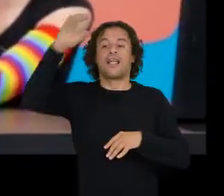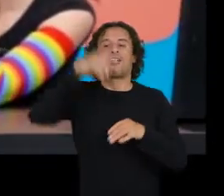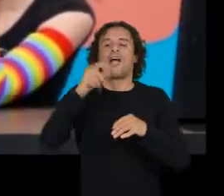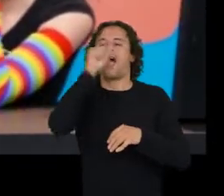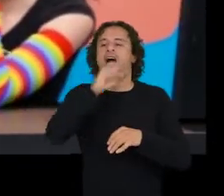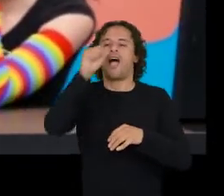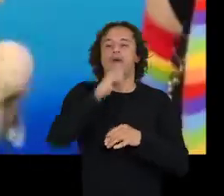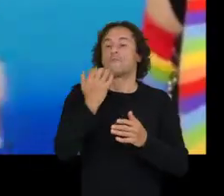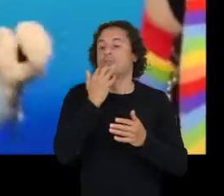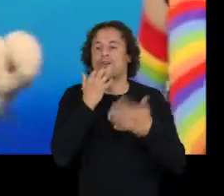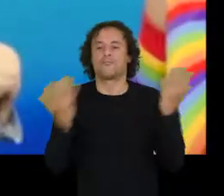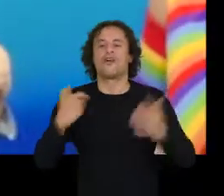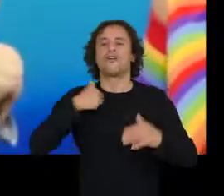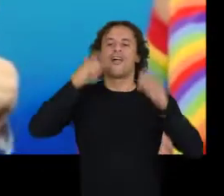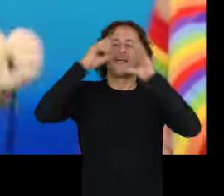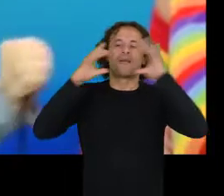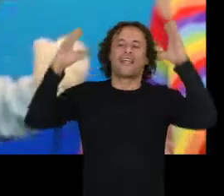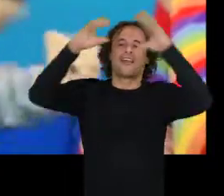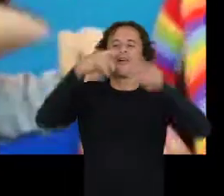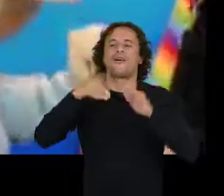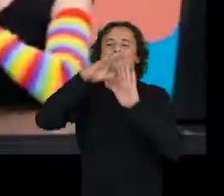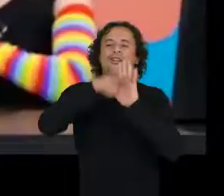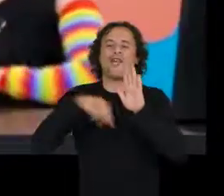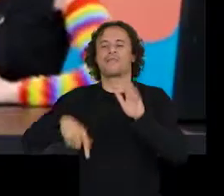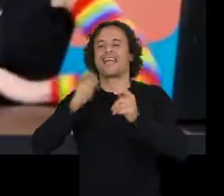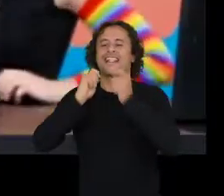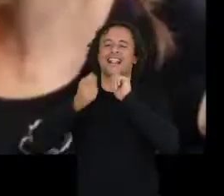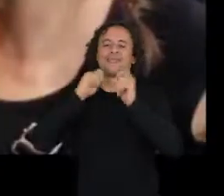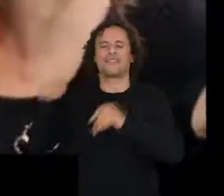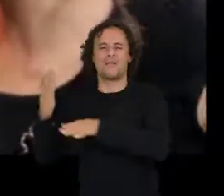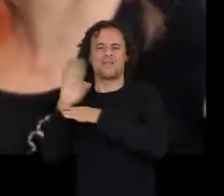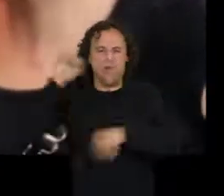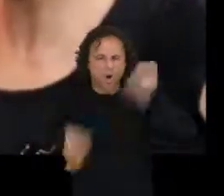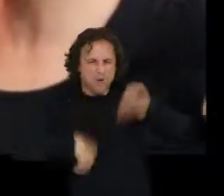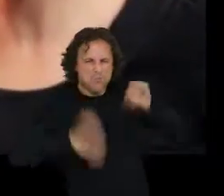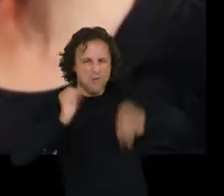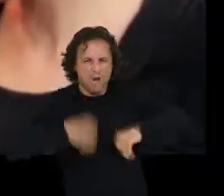estou aquí nun programa de televisión cunha presentadora batendo na mesa.